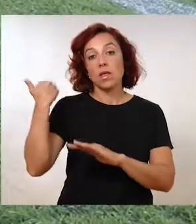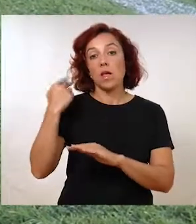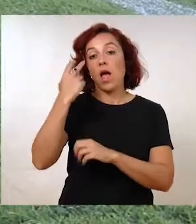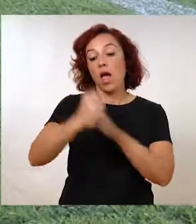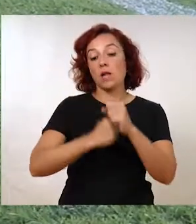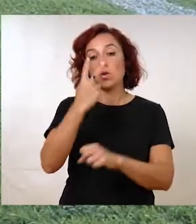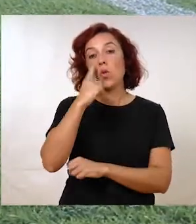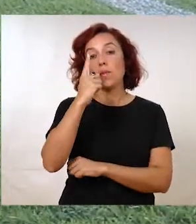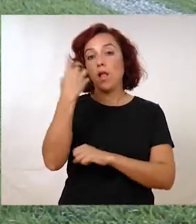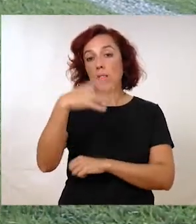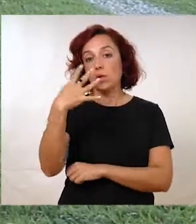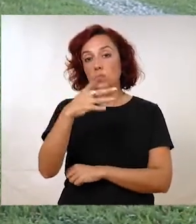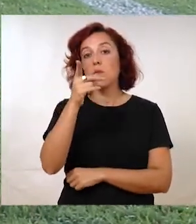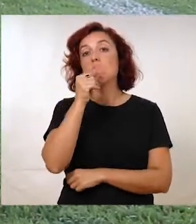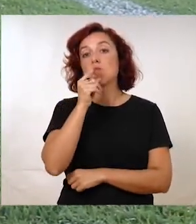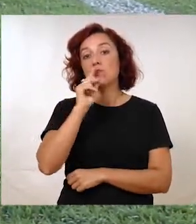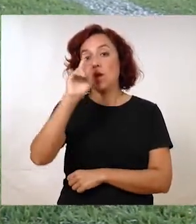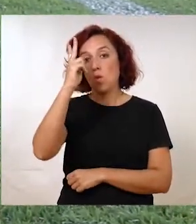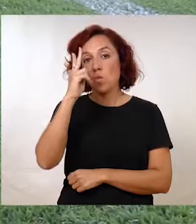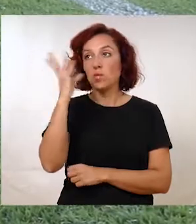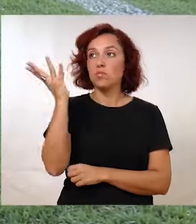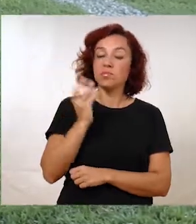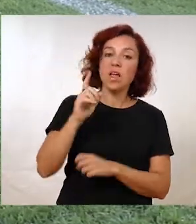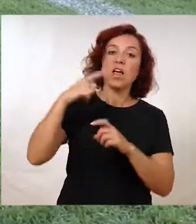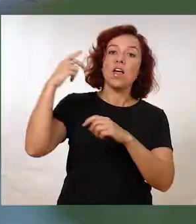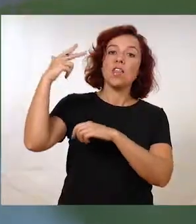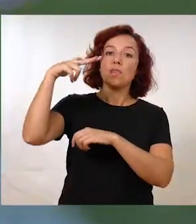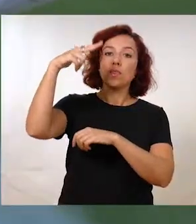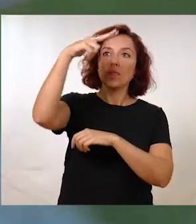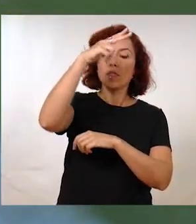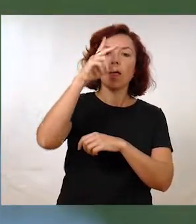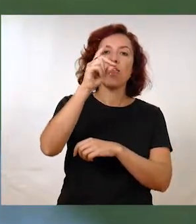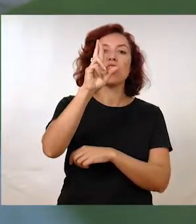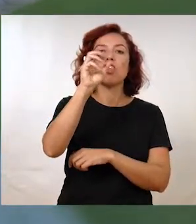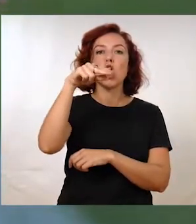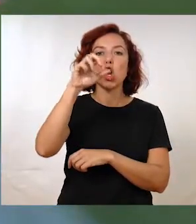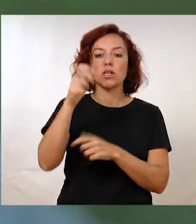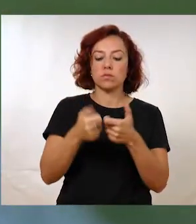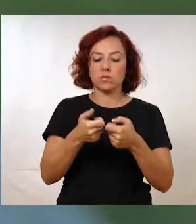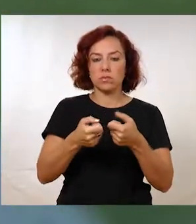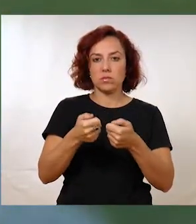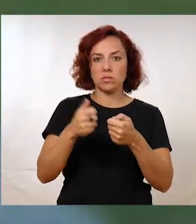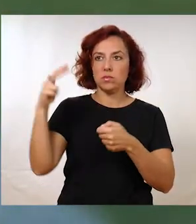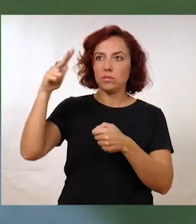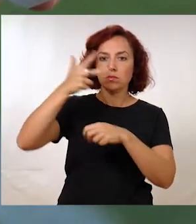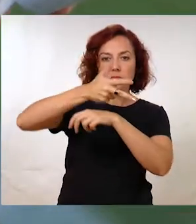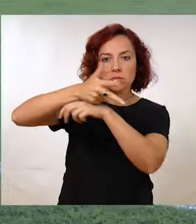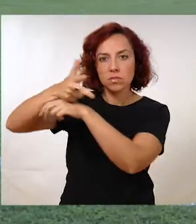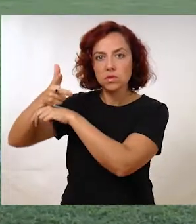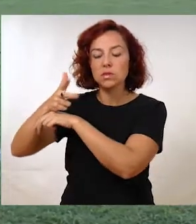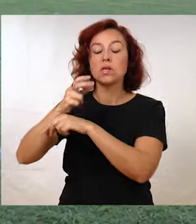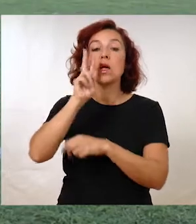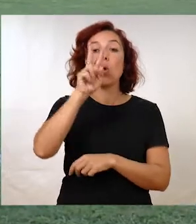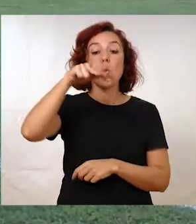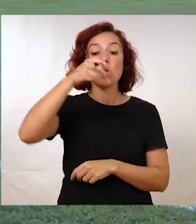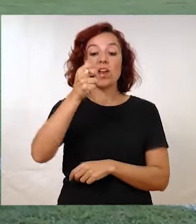Desde el año 2014, la Policía Nacional incorporó los drones en su operativa. La Unidad Nacional de Vehículos Aéreos No Tripulados,